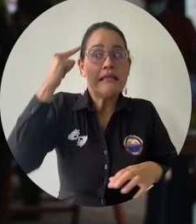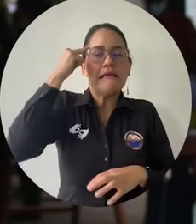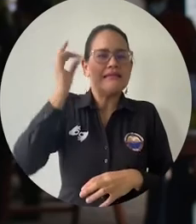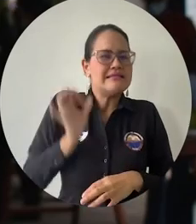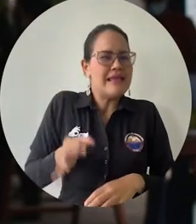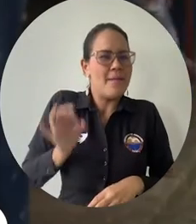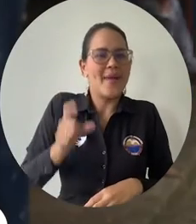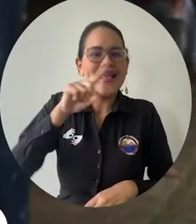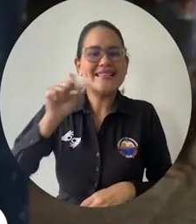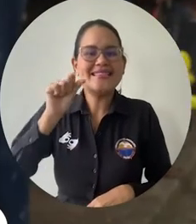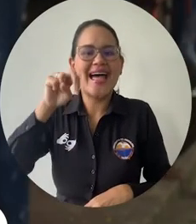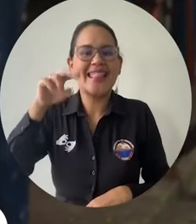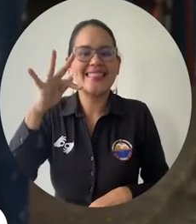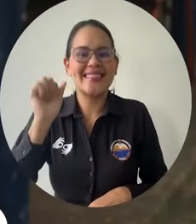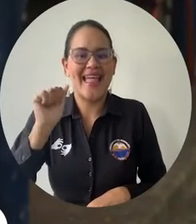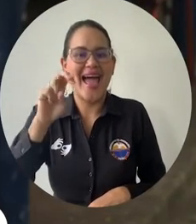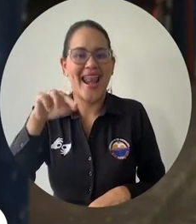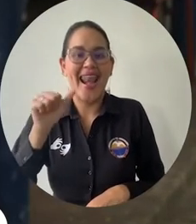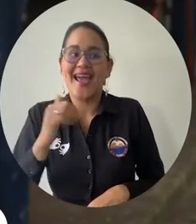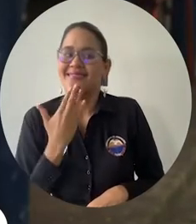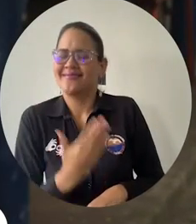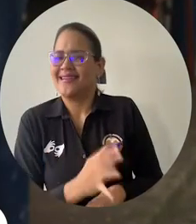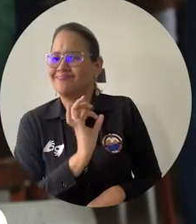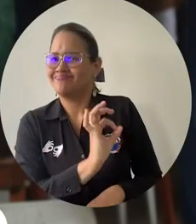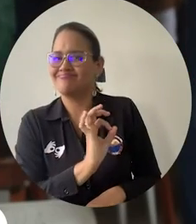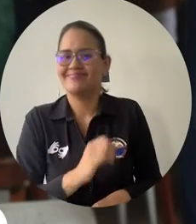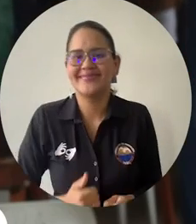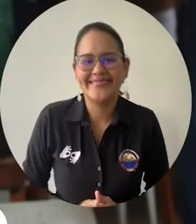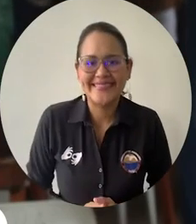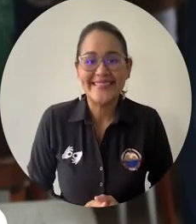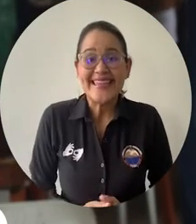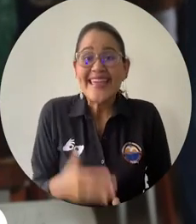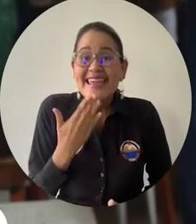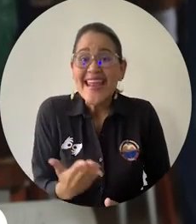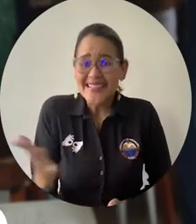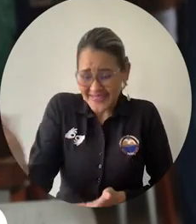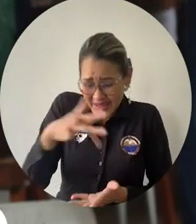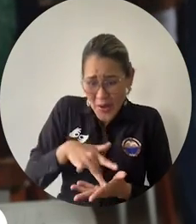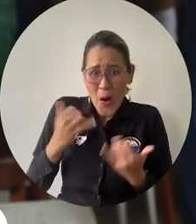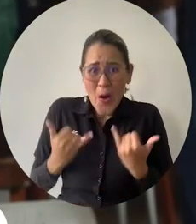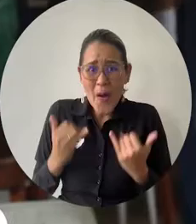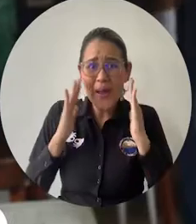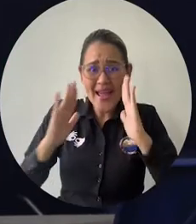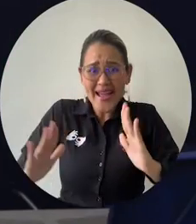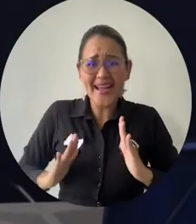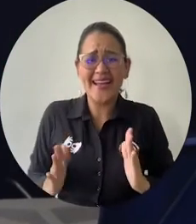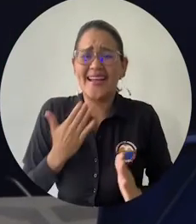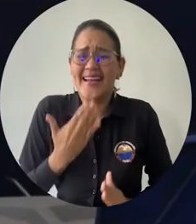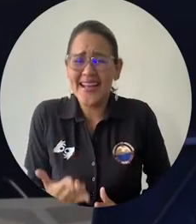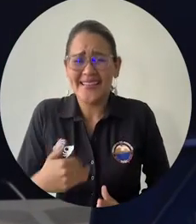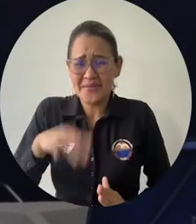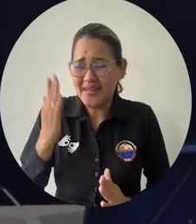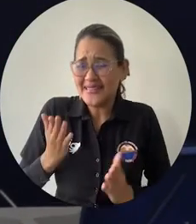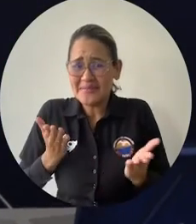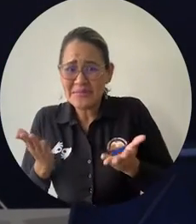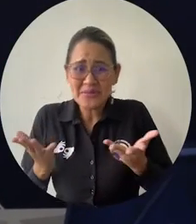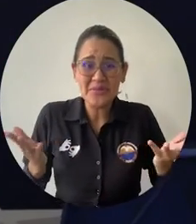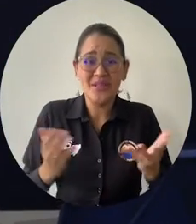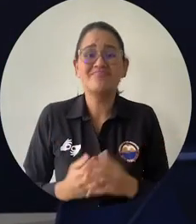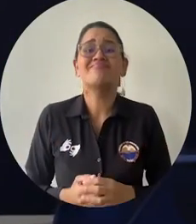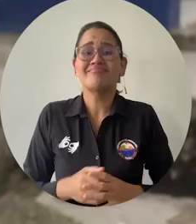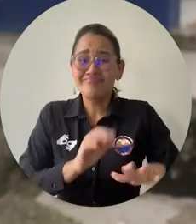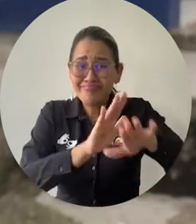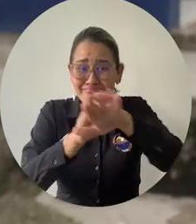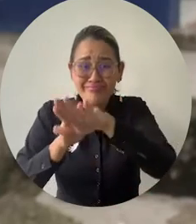que ustedes han querido hacer. Me siento muy agradecida con ustedes por habernos atendido en el día de hoy, por los servicios